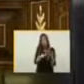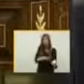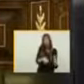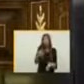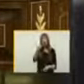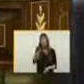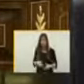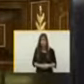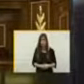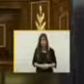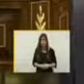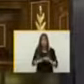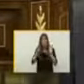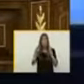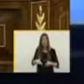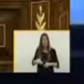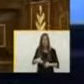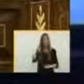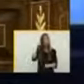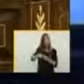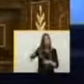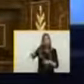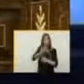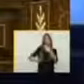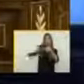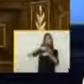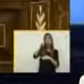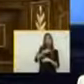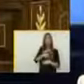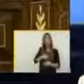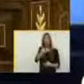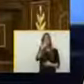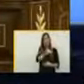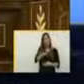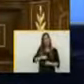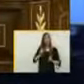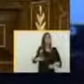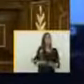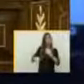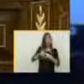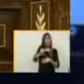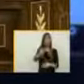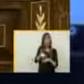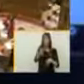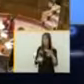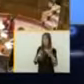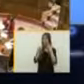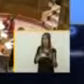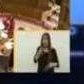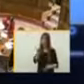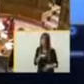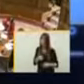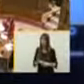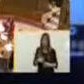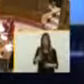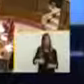realidad. Sí. Él va porque cree que con un pacto de izquierdas puede ser presidente. Y es perfectamente legítimo que lo haga así. Cuando el mismo día en que